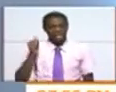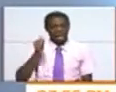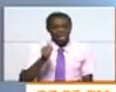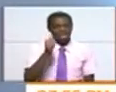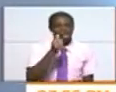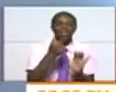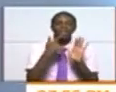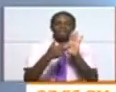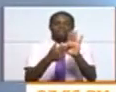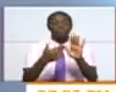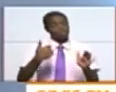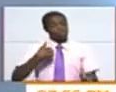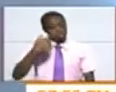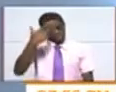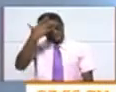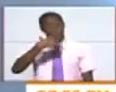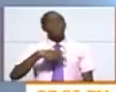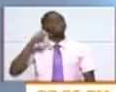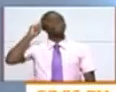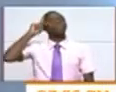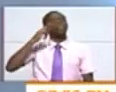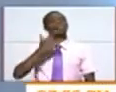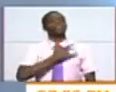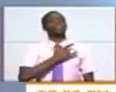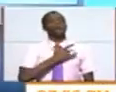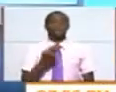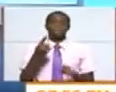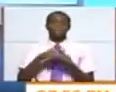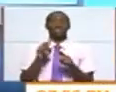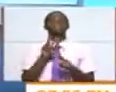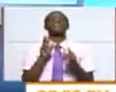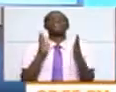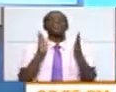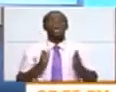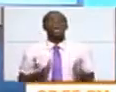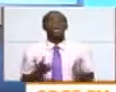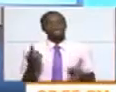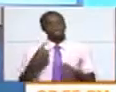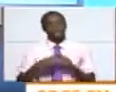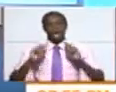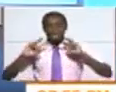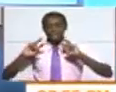profesor universitario y como venezolano y como investigador de carrera.